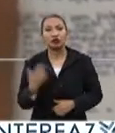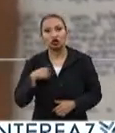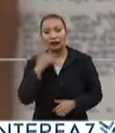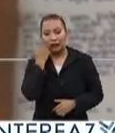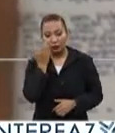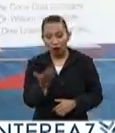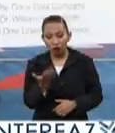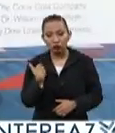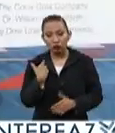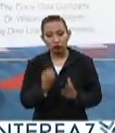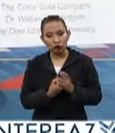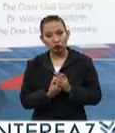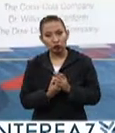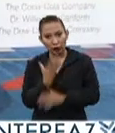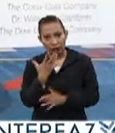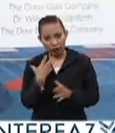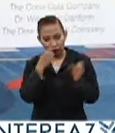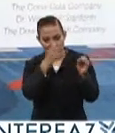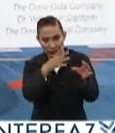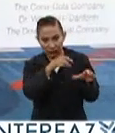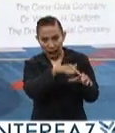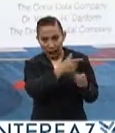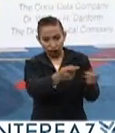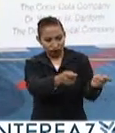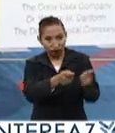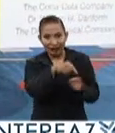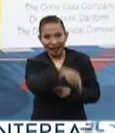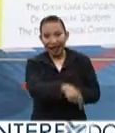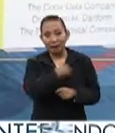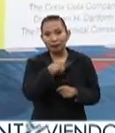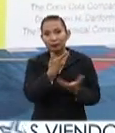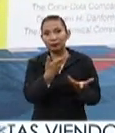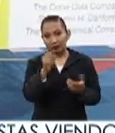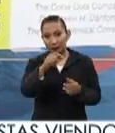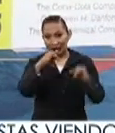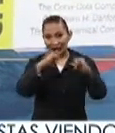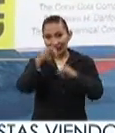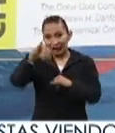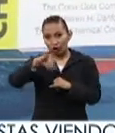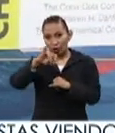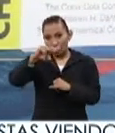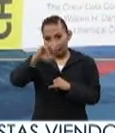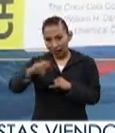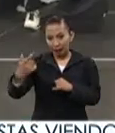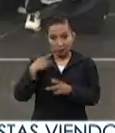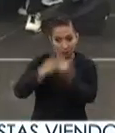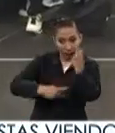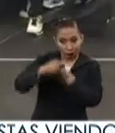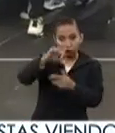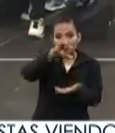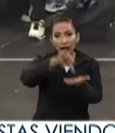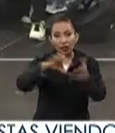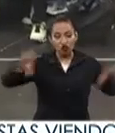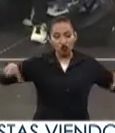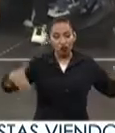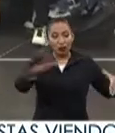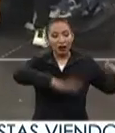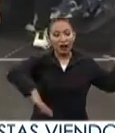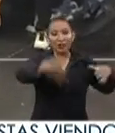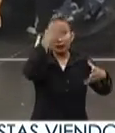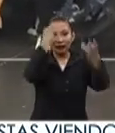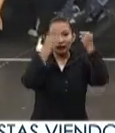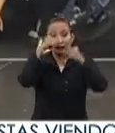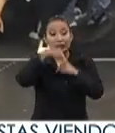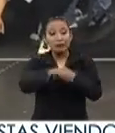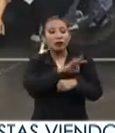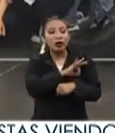empezar con las nuevas oficinas que nos dieron ahí por parte del Instituto de la Juventud, un centro comunitario de aprendizaje